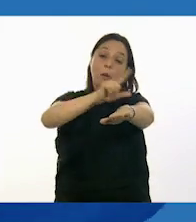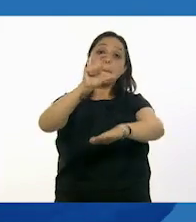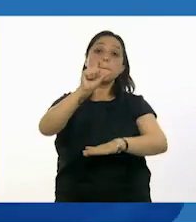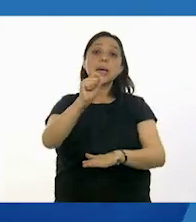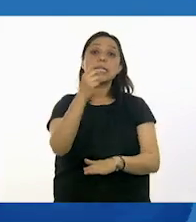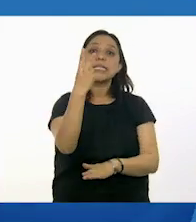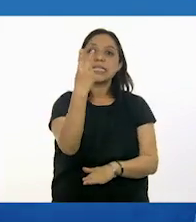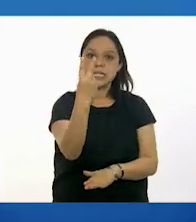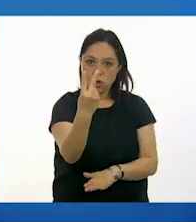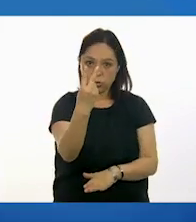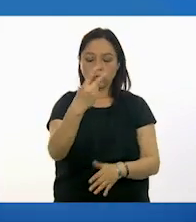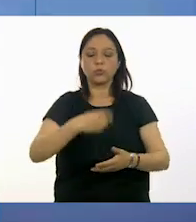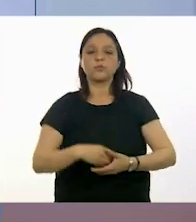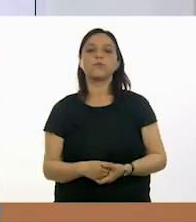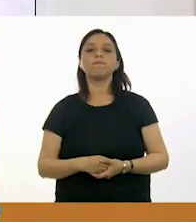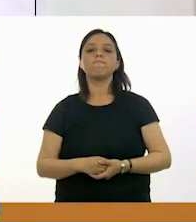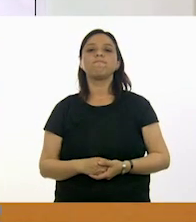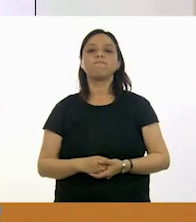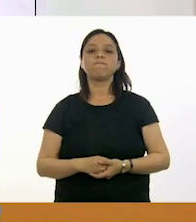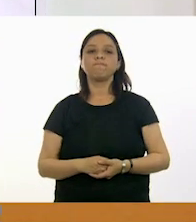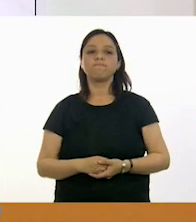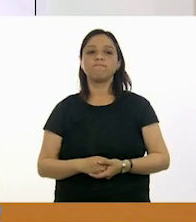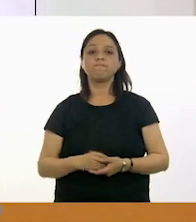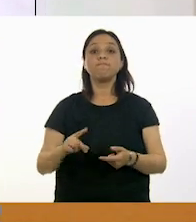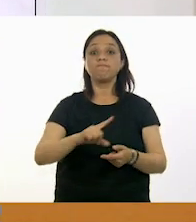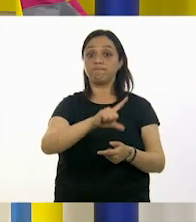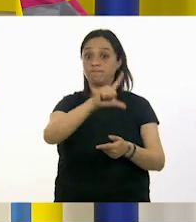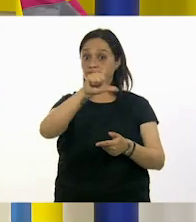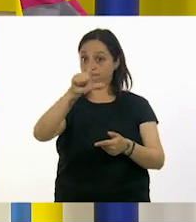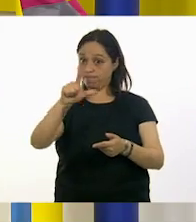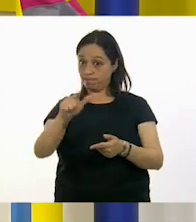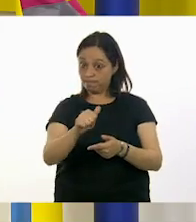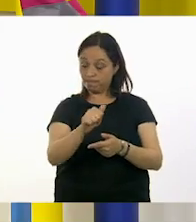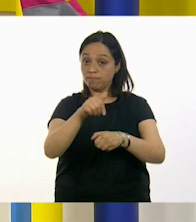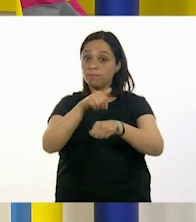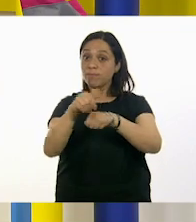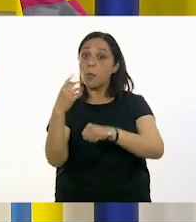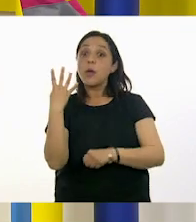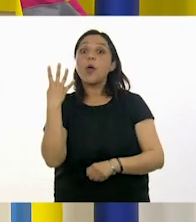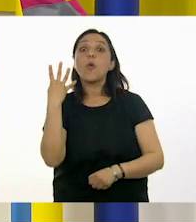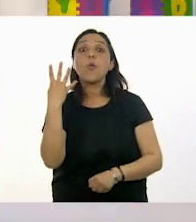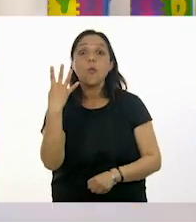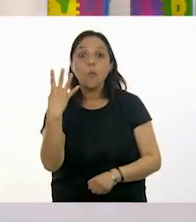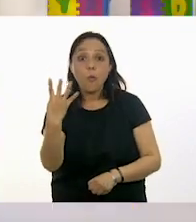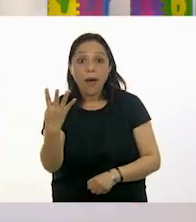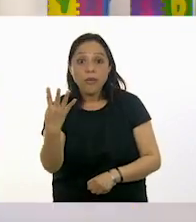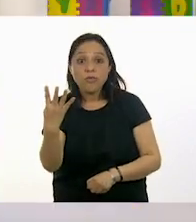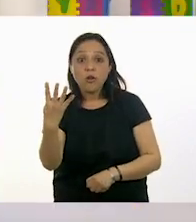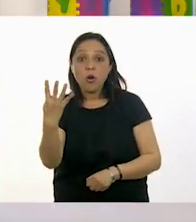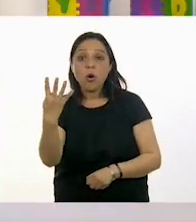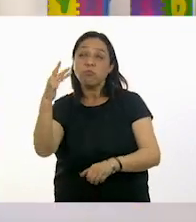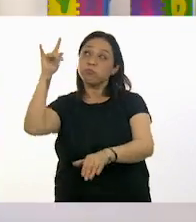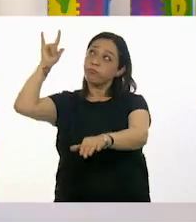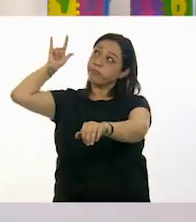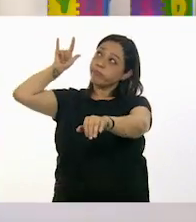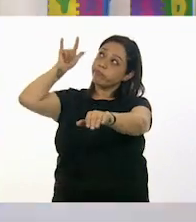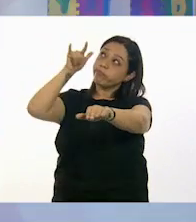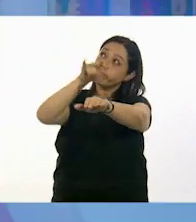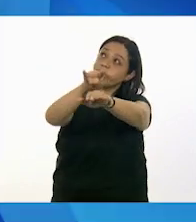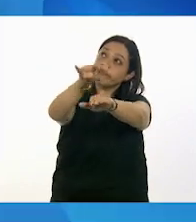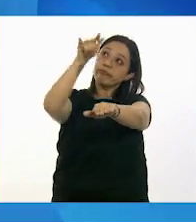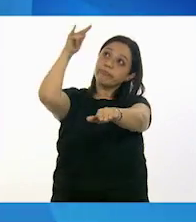la pista 3. Muy bien. Y en la pista 4, aterrizaron